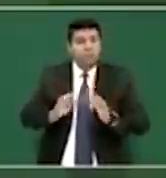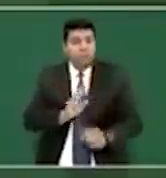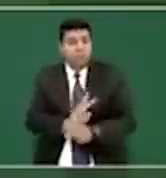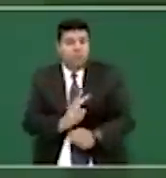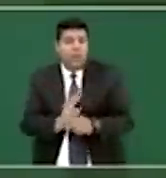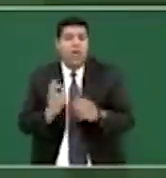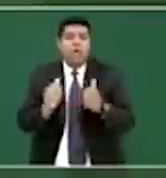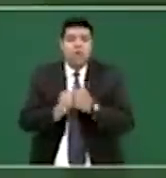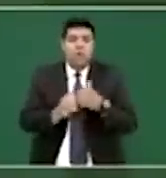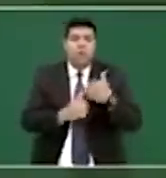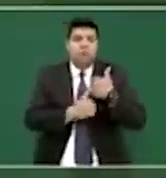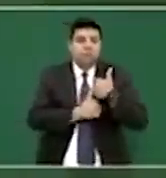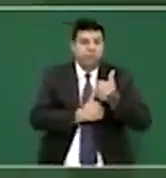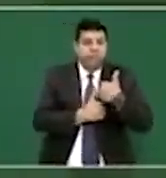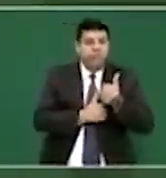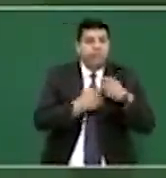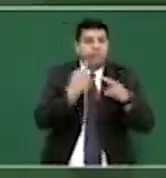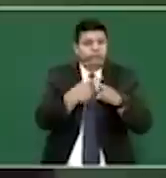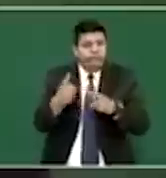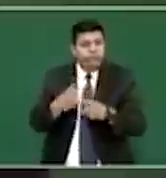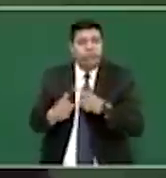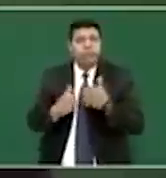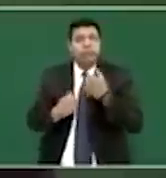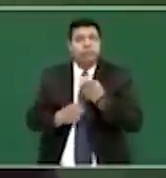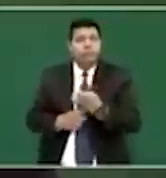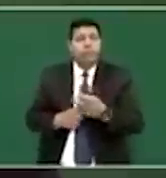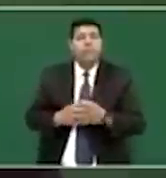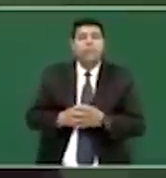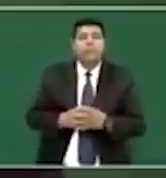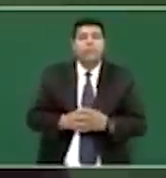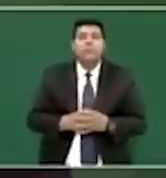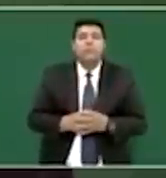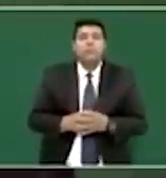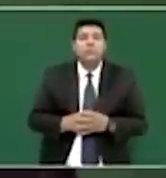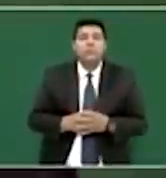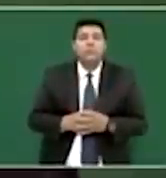el Ejército. Ir cambiando